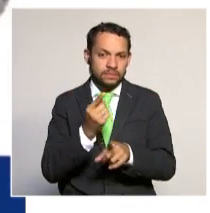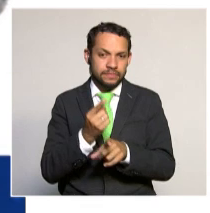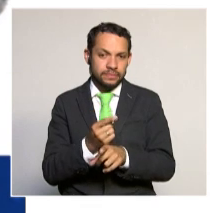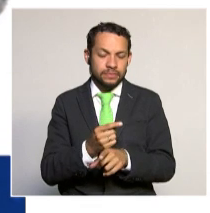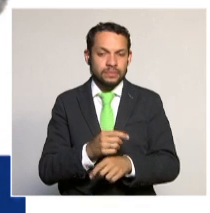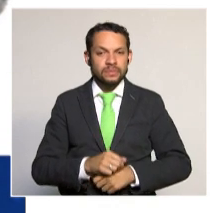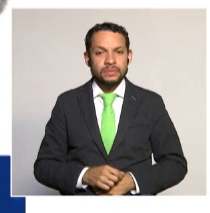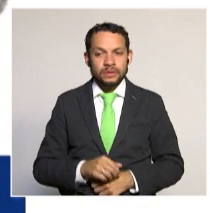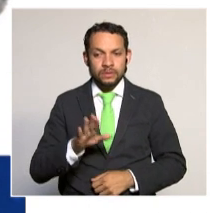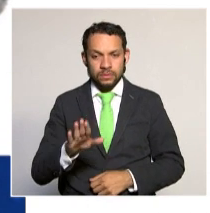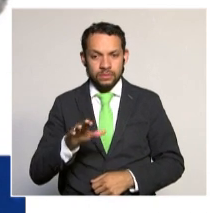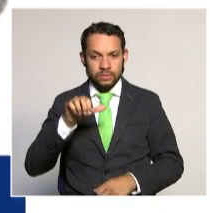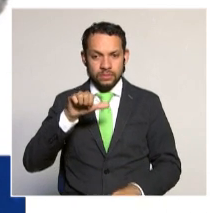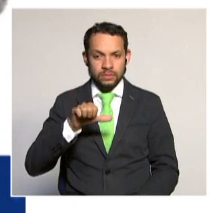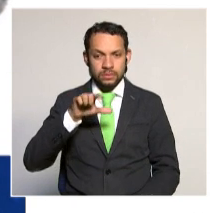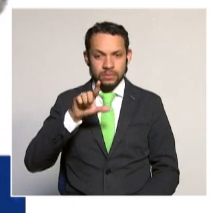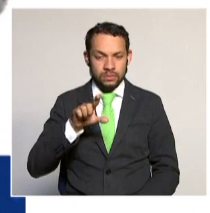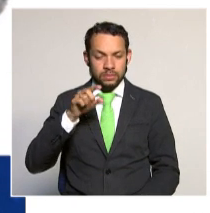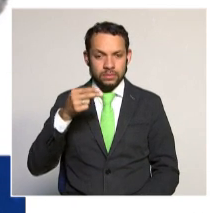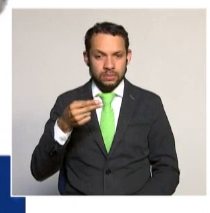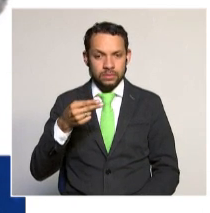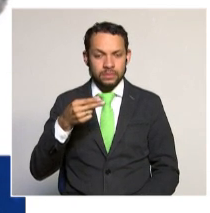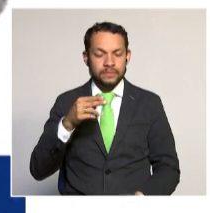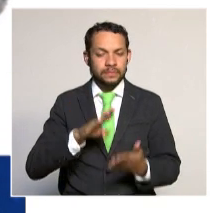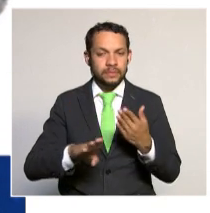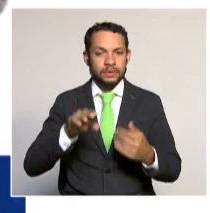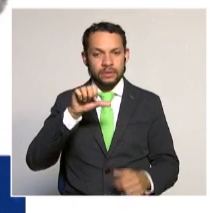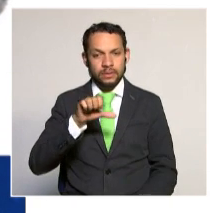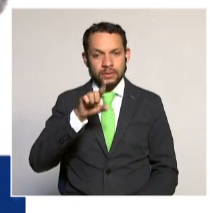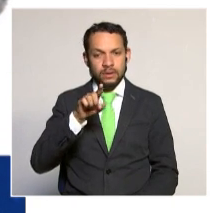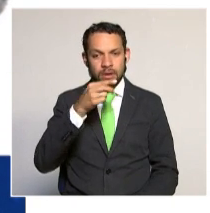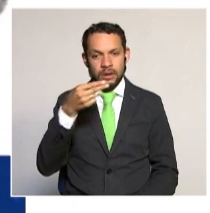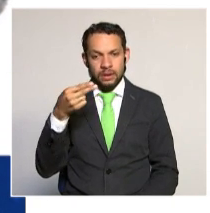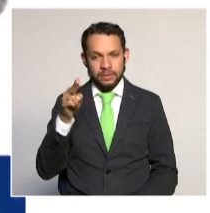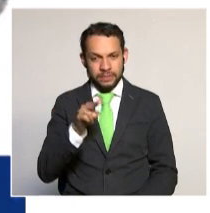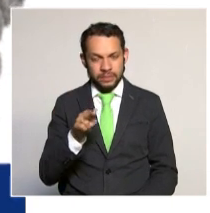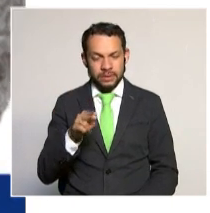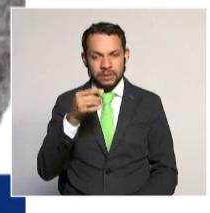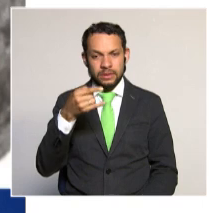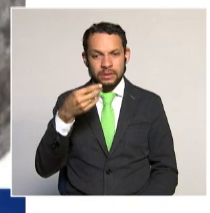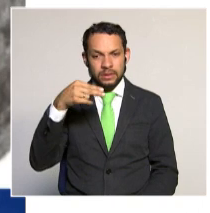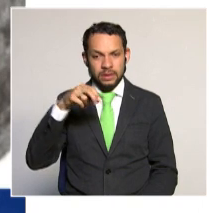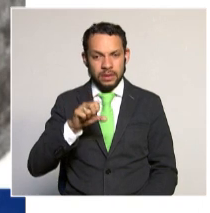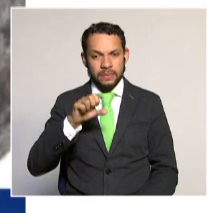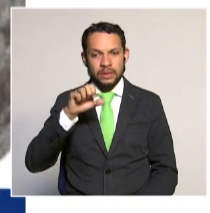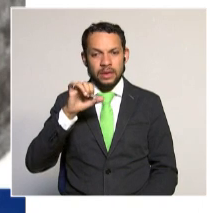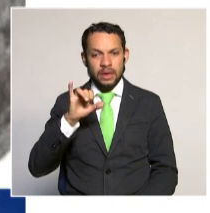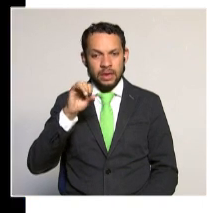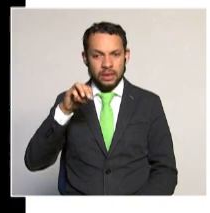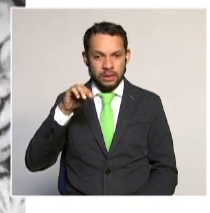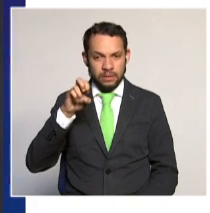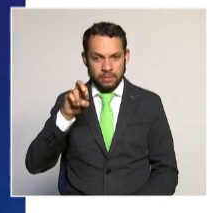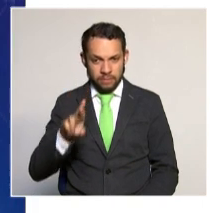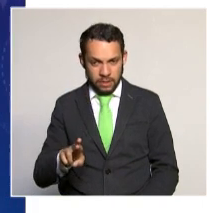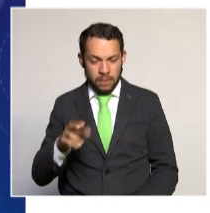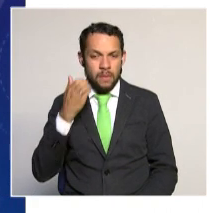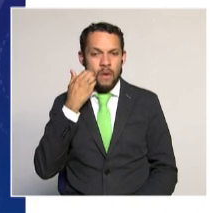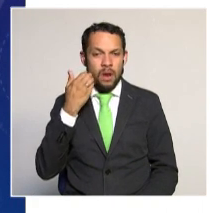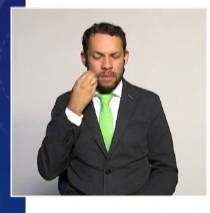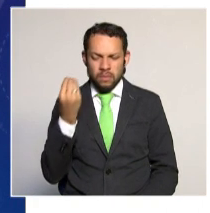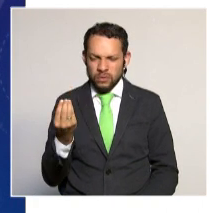que tienen enfermedad de Alzheimer tienen una alteración progresiva de su corteza. Se le pierden montones de neuronas